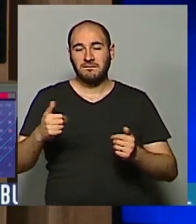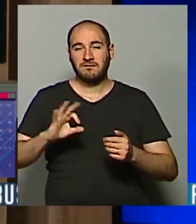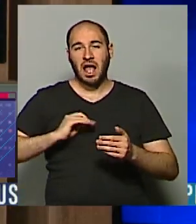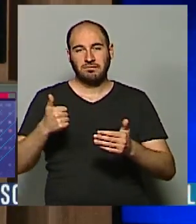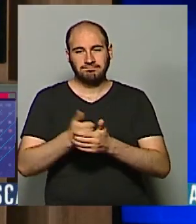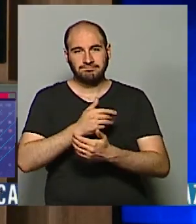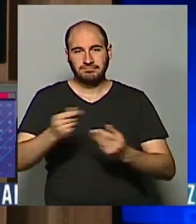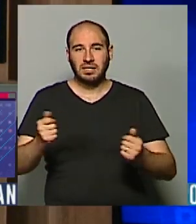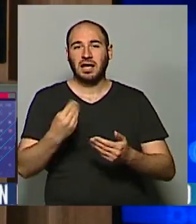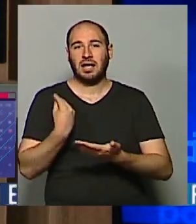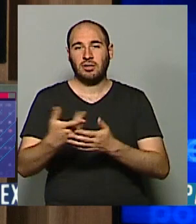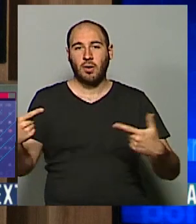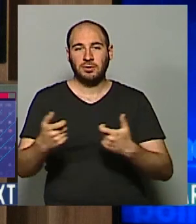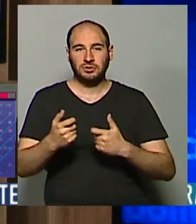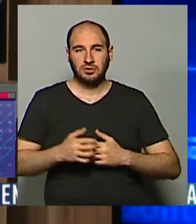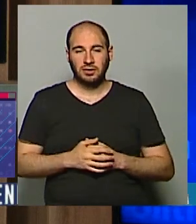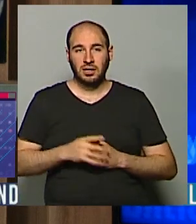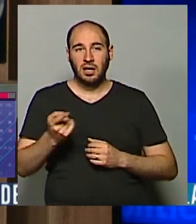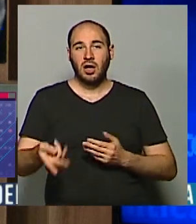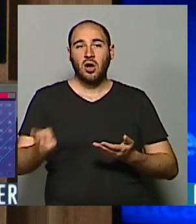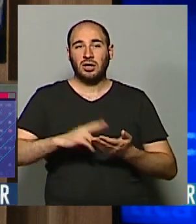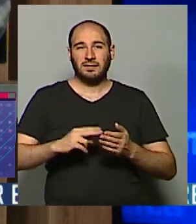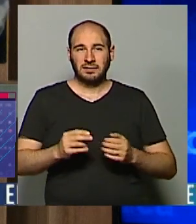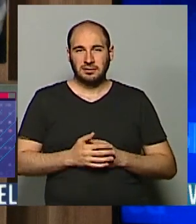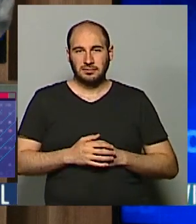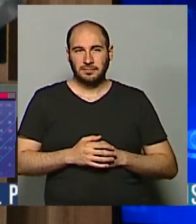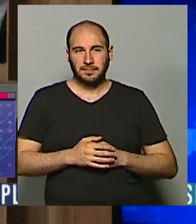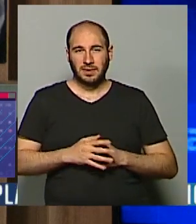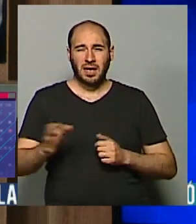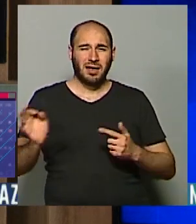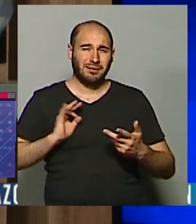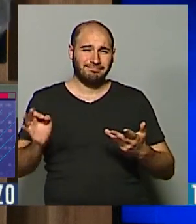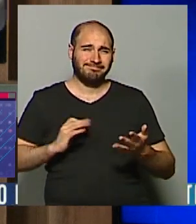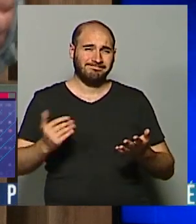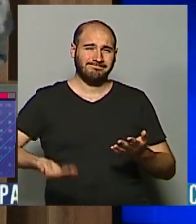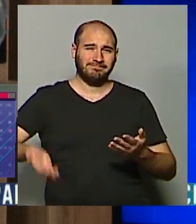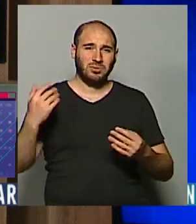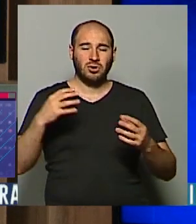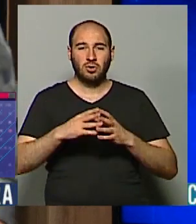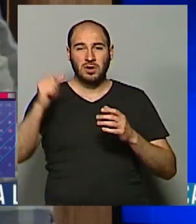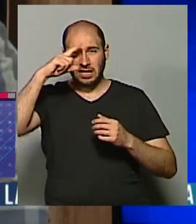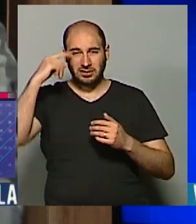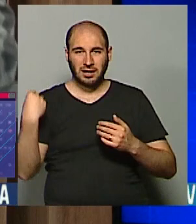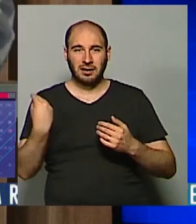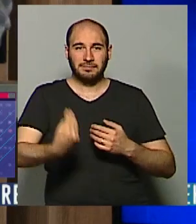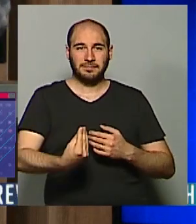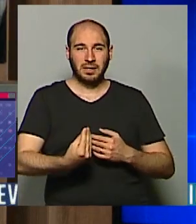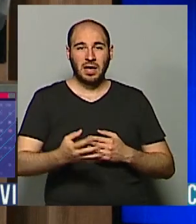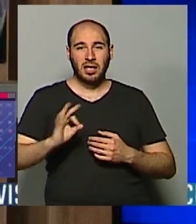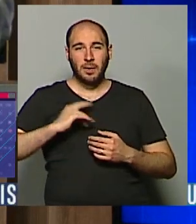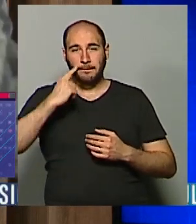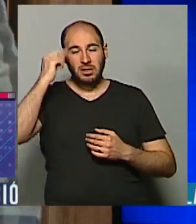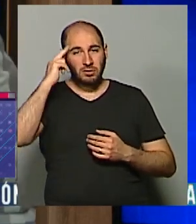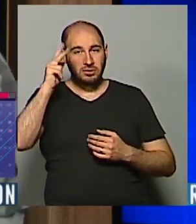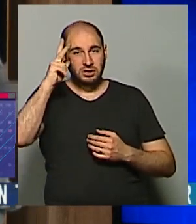principal candidato opositor, ¿no es cierto?, que vuelven después de muchos años, sobre todo el Partido Nacional, que desde el año